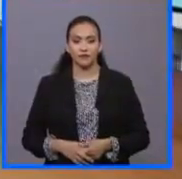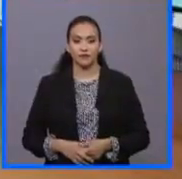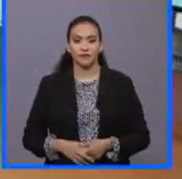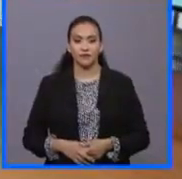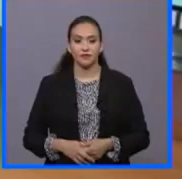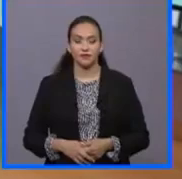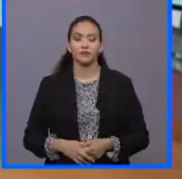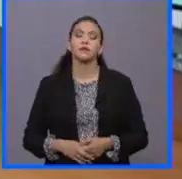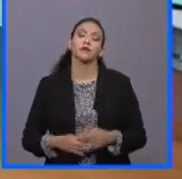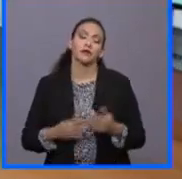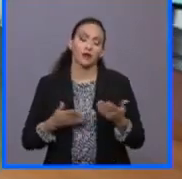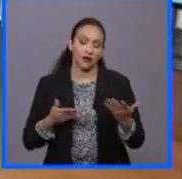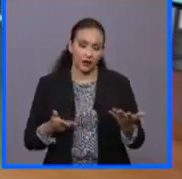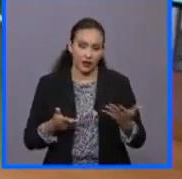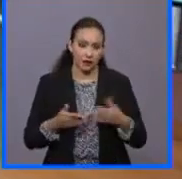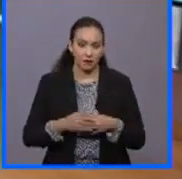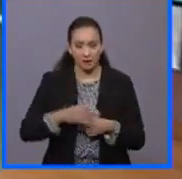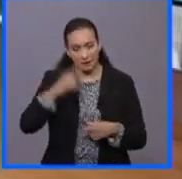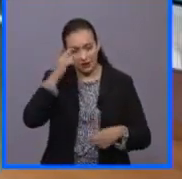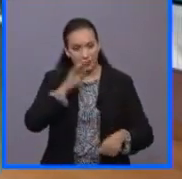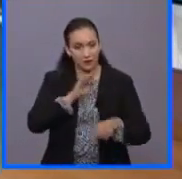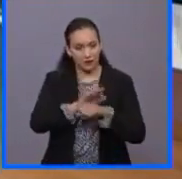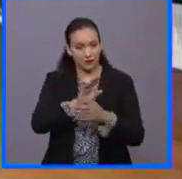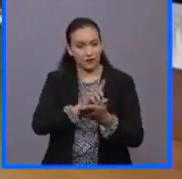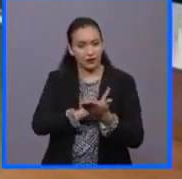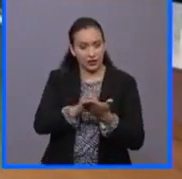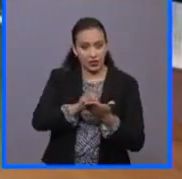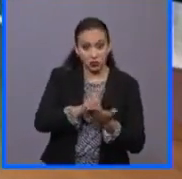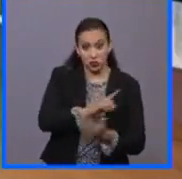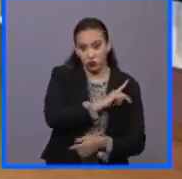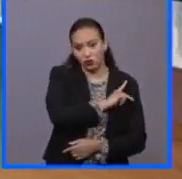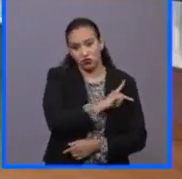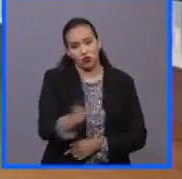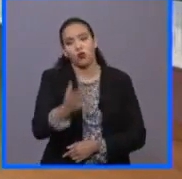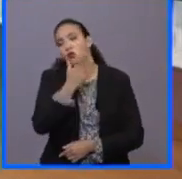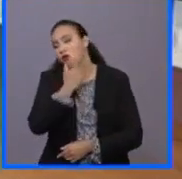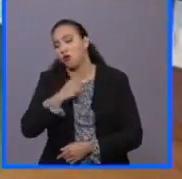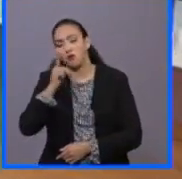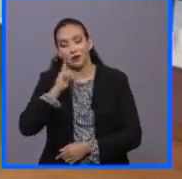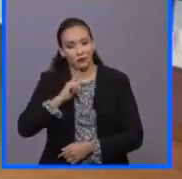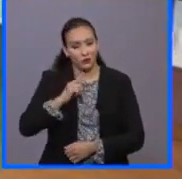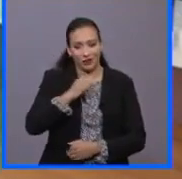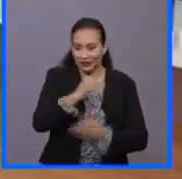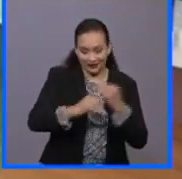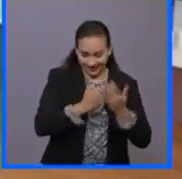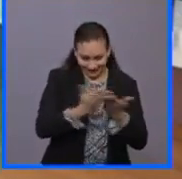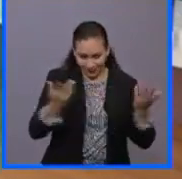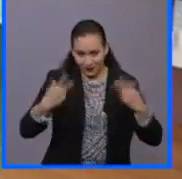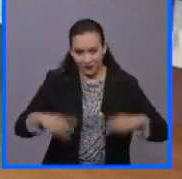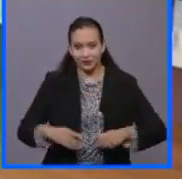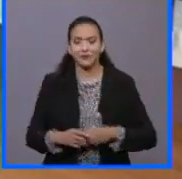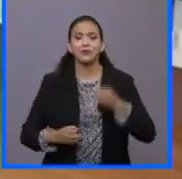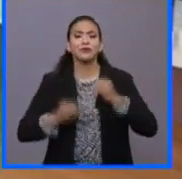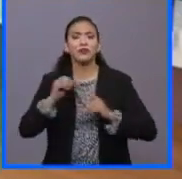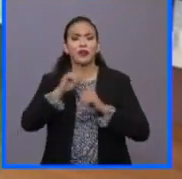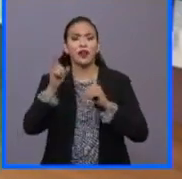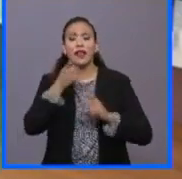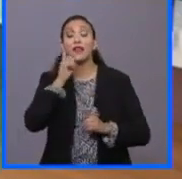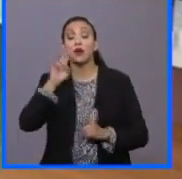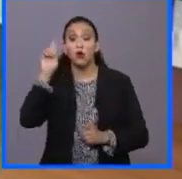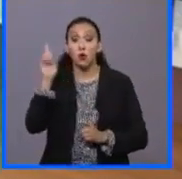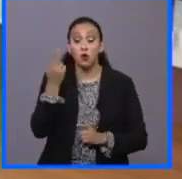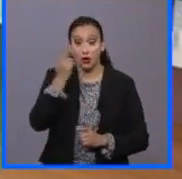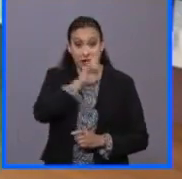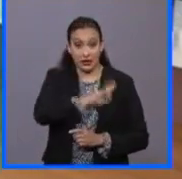Y como parte de la protección de los derechos de todas y todos, la Suprema Corte determinó que las universidades